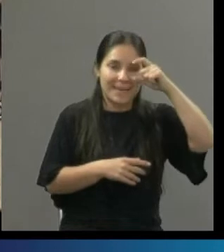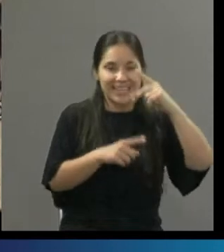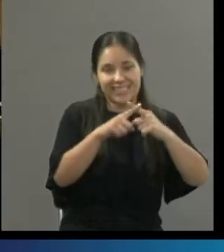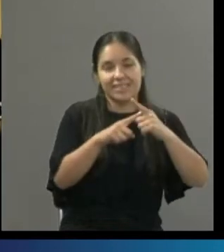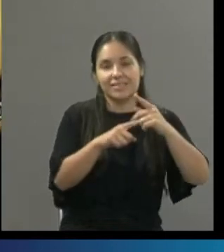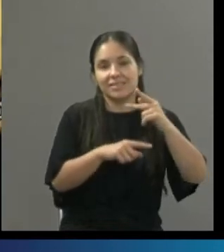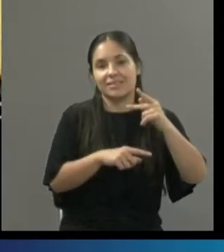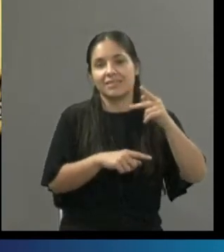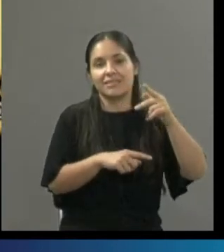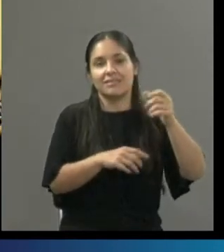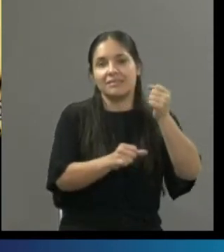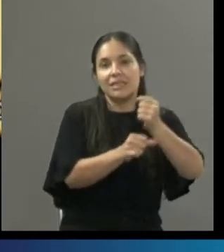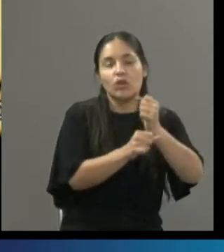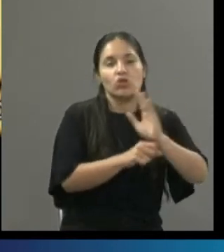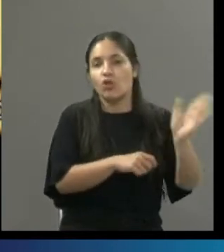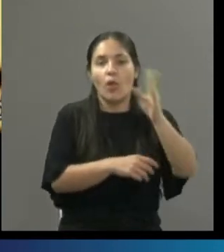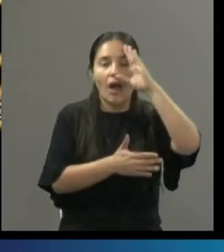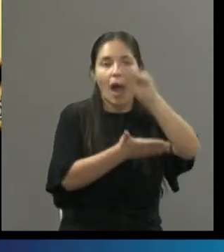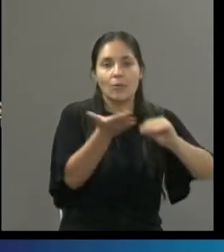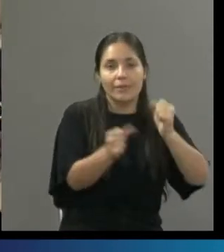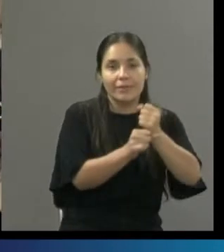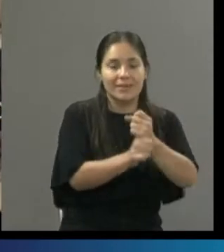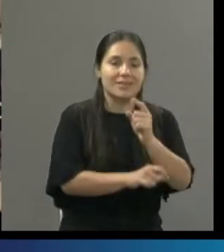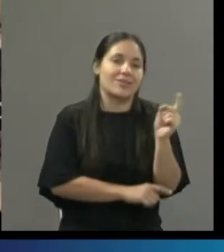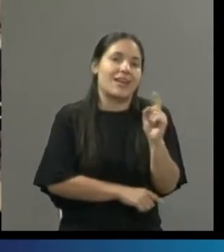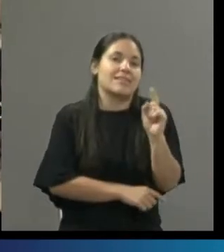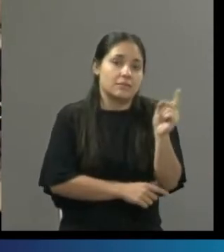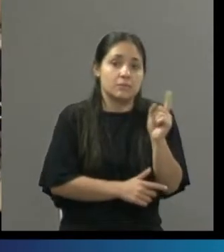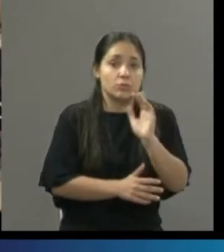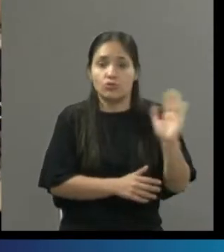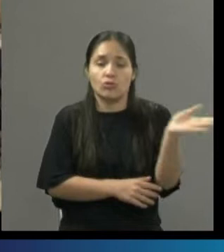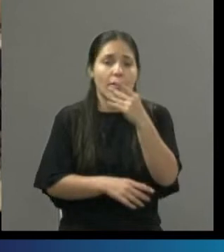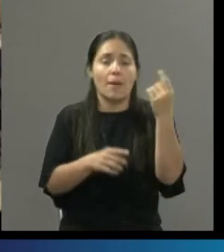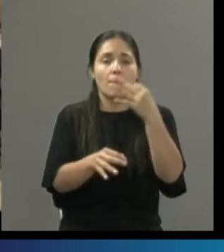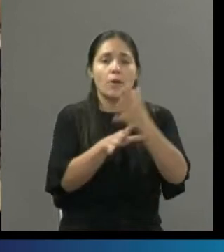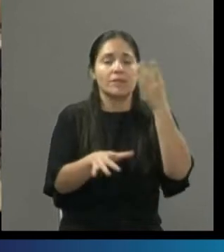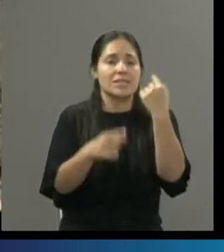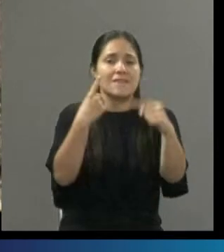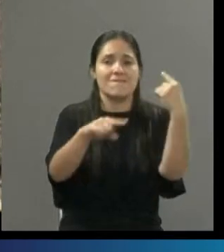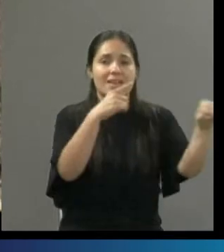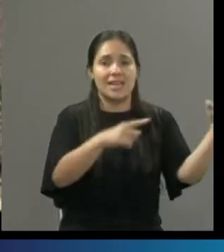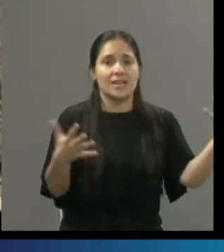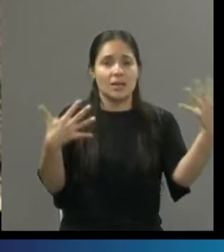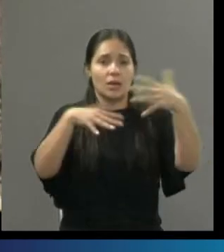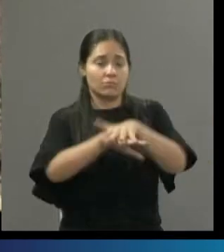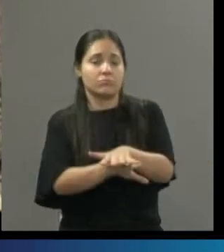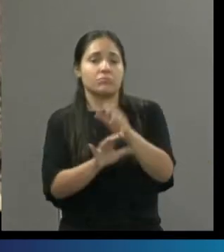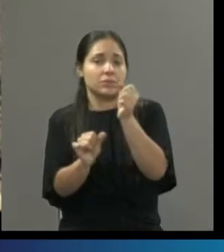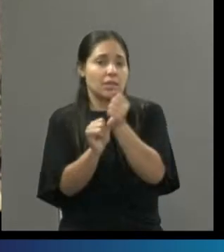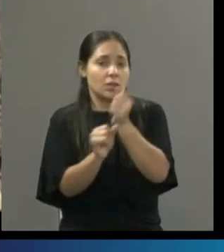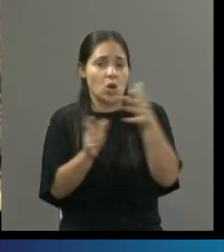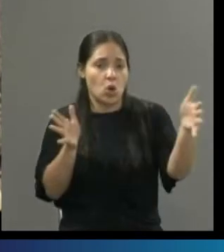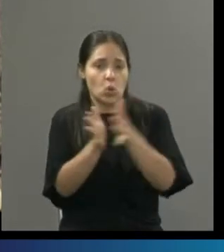hecho de que no somos todos abogados y que somos distintos profesionales de distintas ramas trabajando juntos y